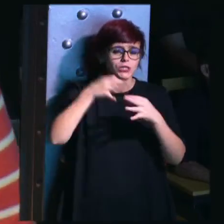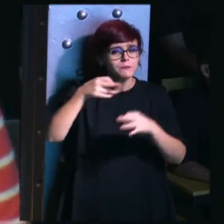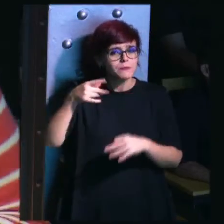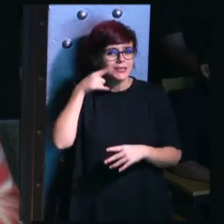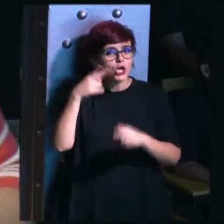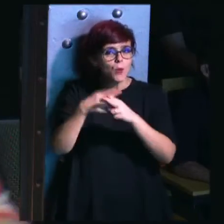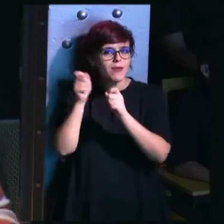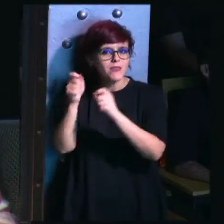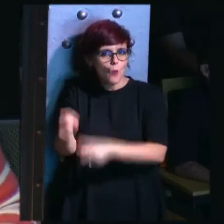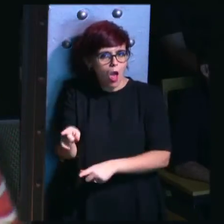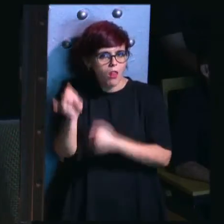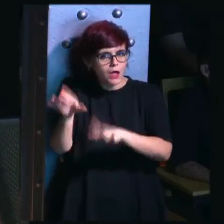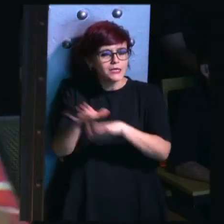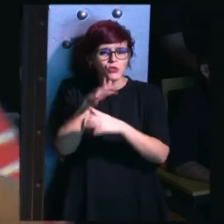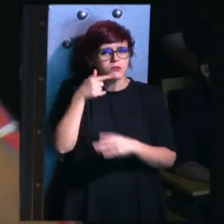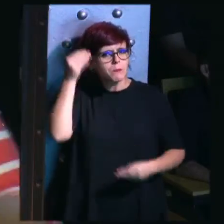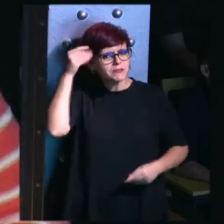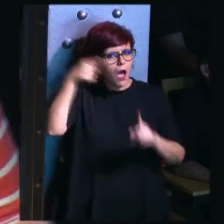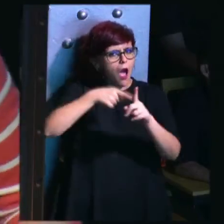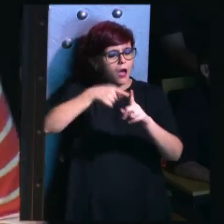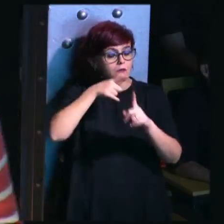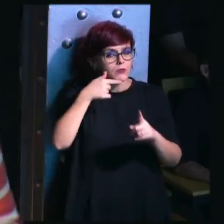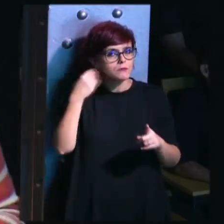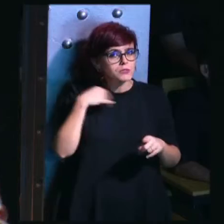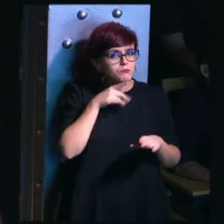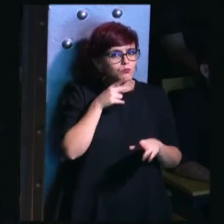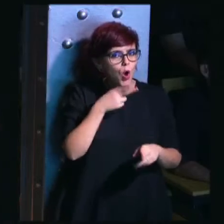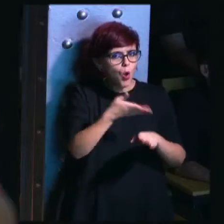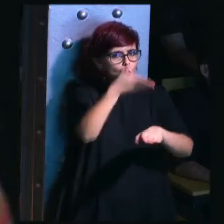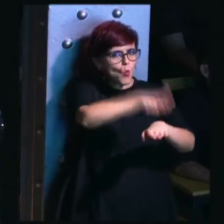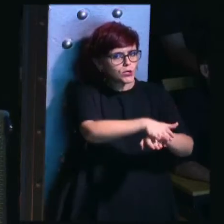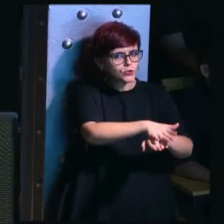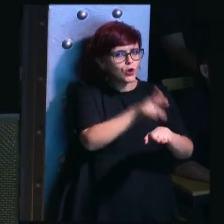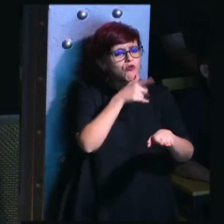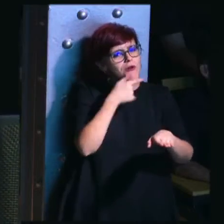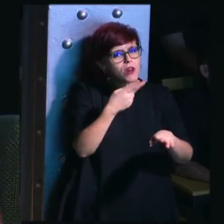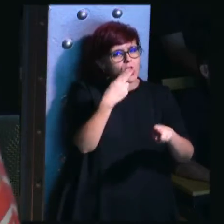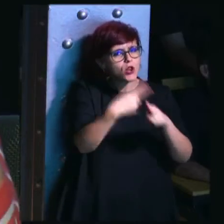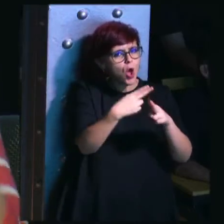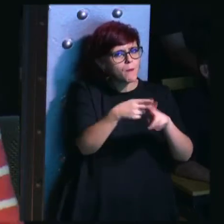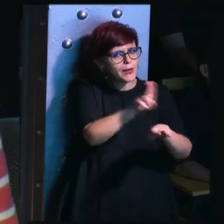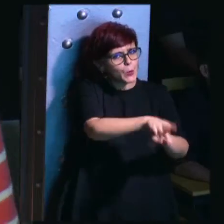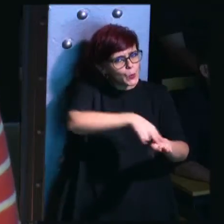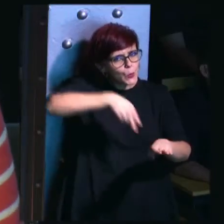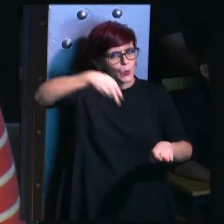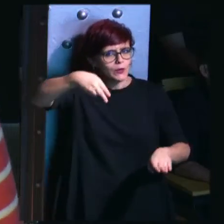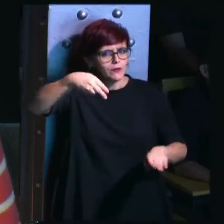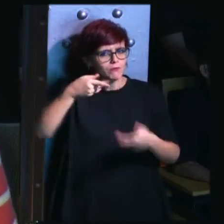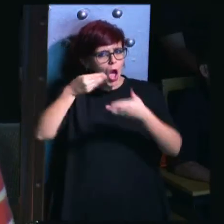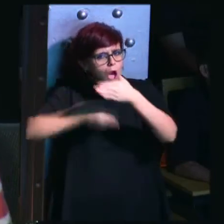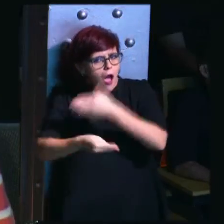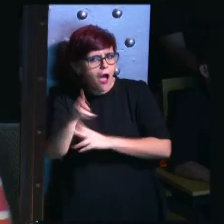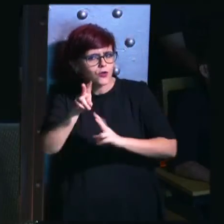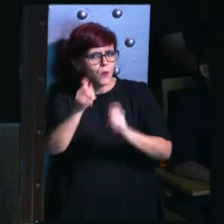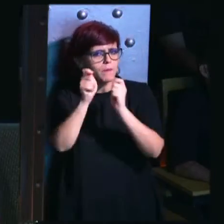con que si él era la reencarnación de su hermano, porque es que se llamaba Salvador Dalí su hermano, ¿no? Y dices, bueno, la madre también, qué imagen, ¿no?